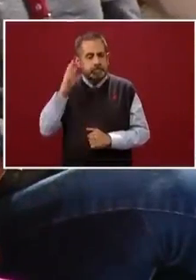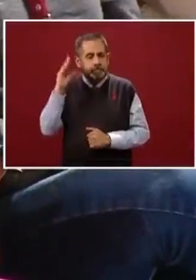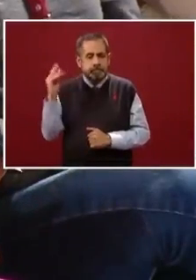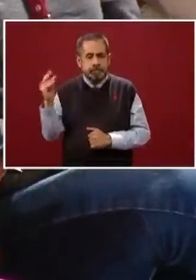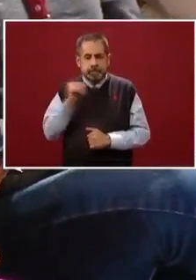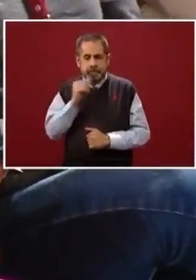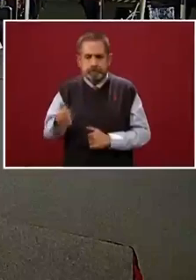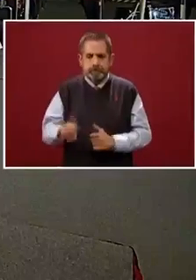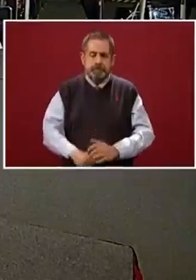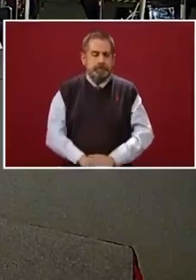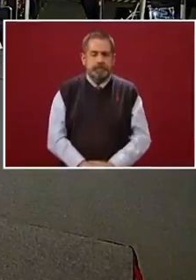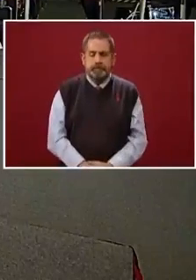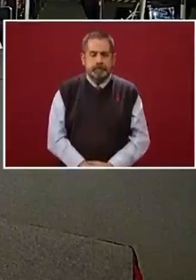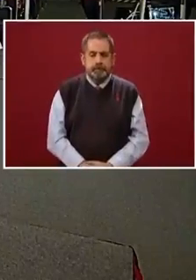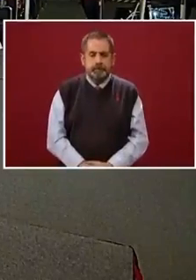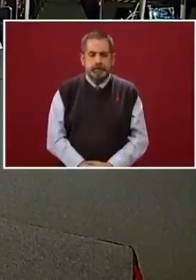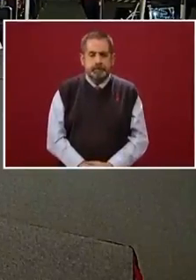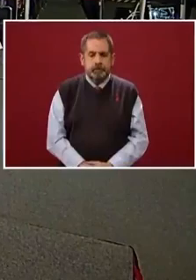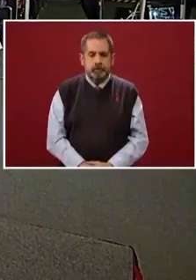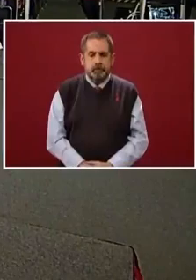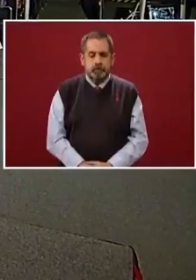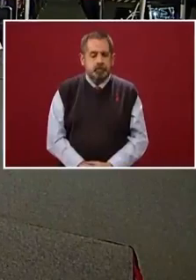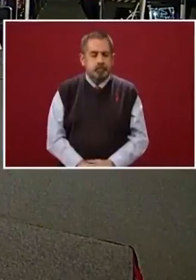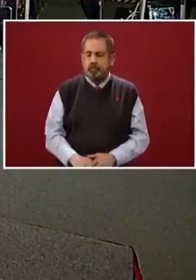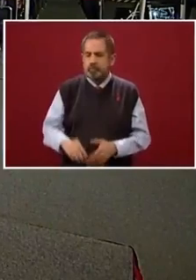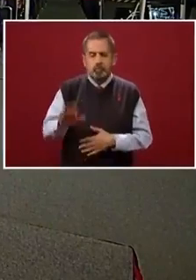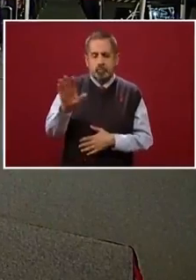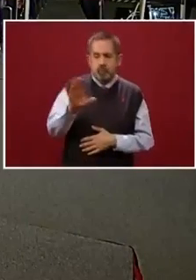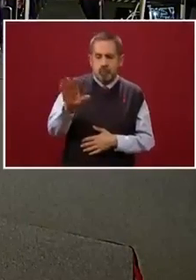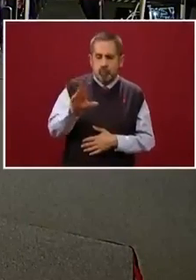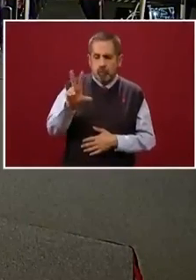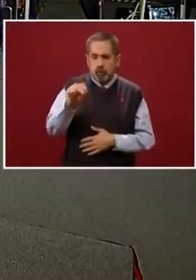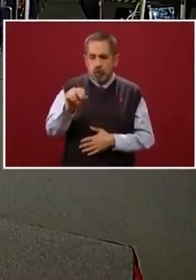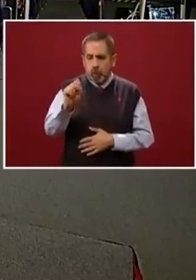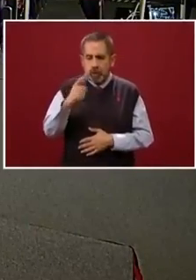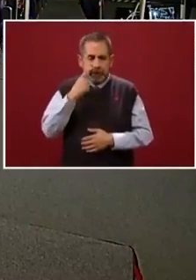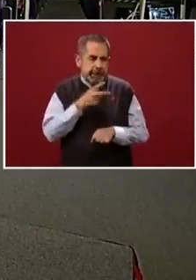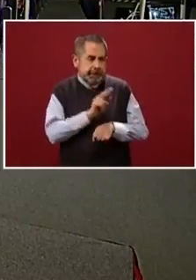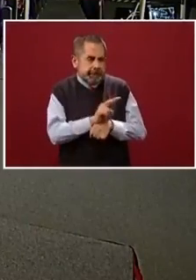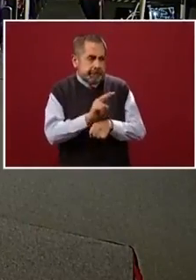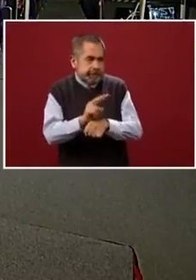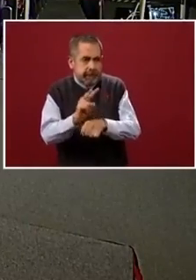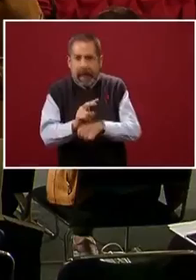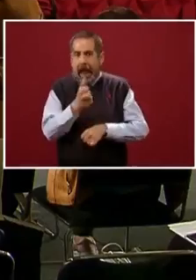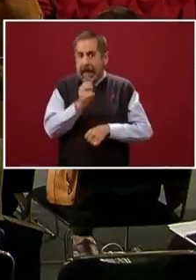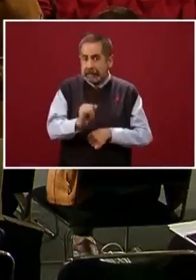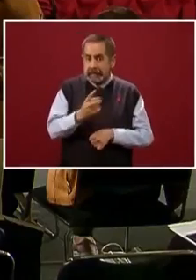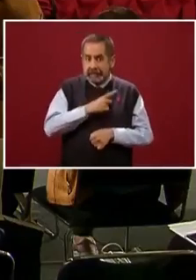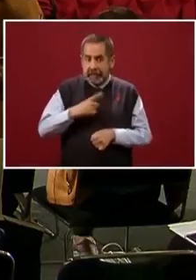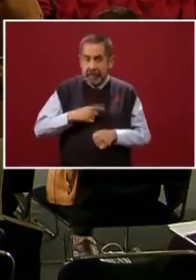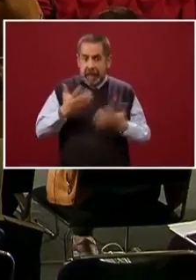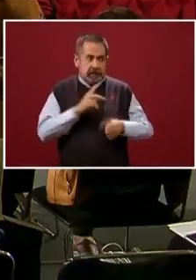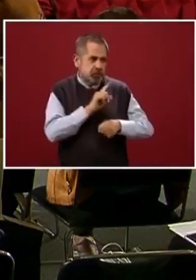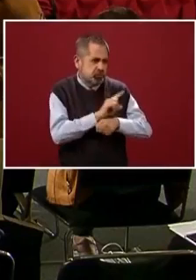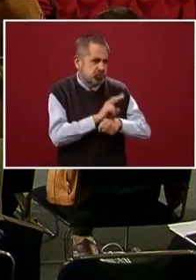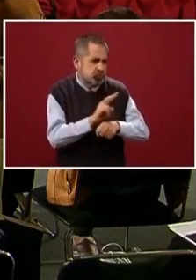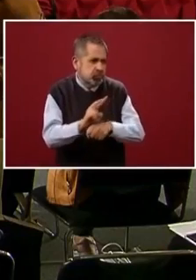estar afectados. Sí, no es una estrategia de vigilancia epidemiológica que se considere útil o